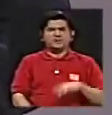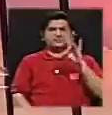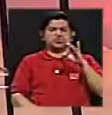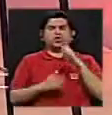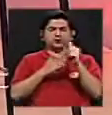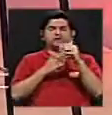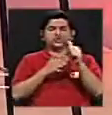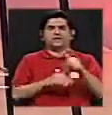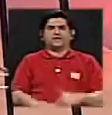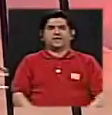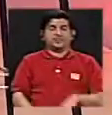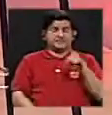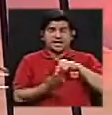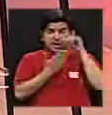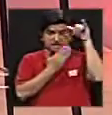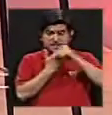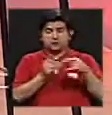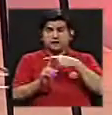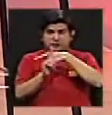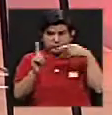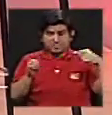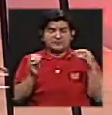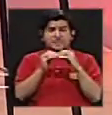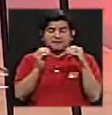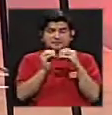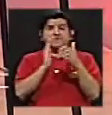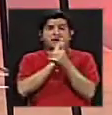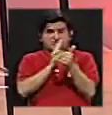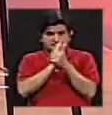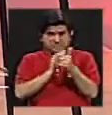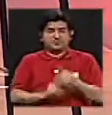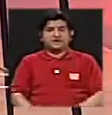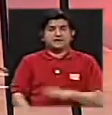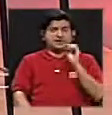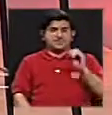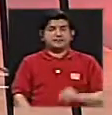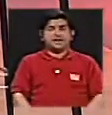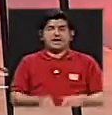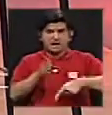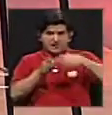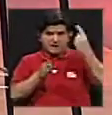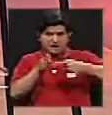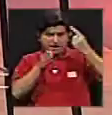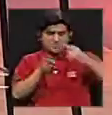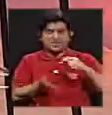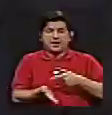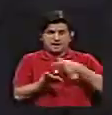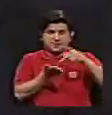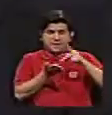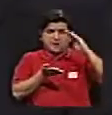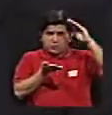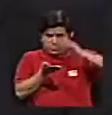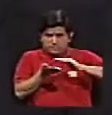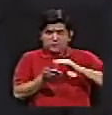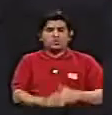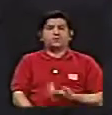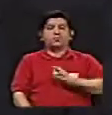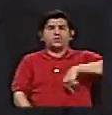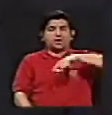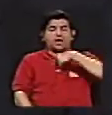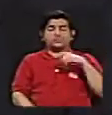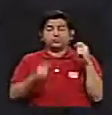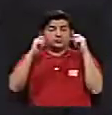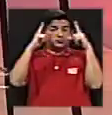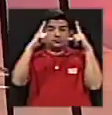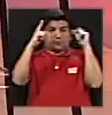$8, sí. Y este proyecto cuesta la mitad, tiene más capacidad, sí, y sí, los peajes son menores. Sí, sí, hemos hecho, a nosotros nos ha